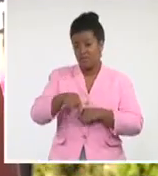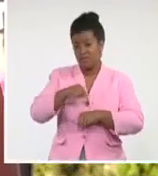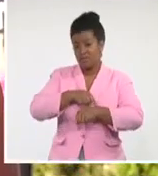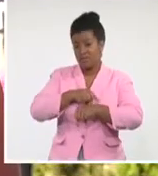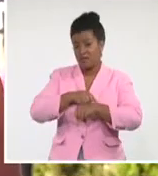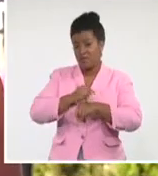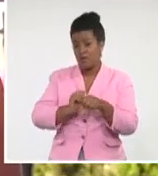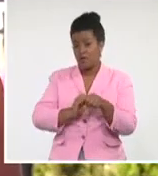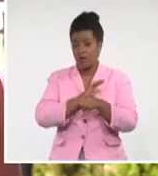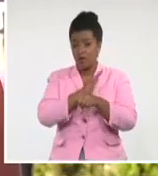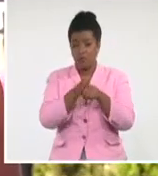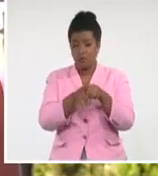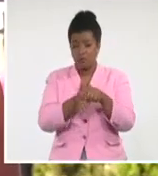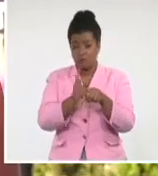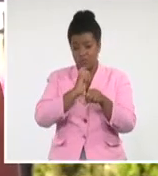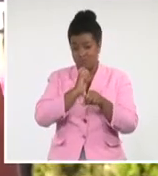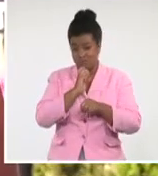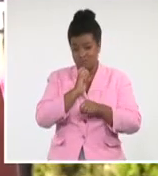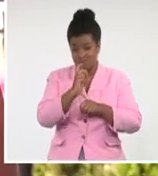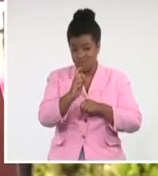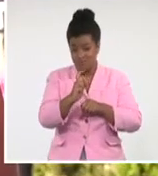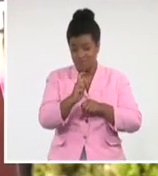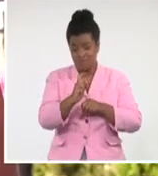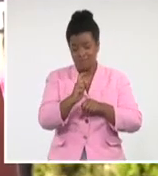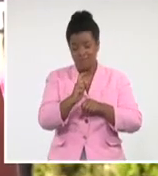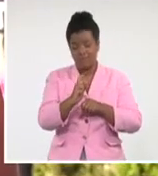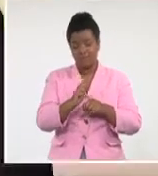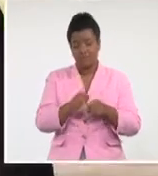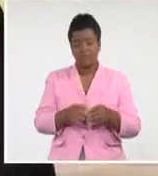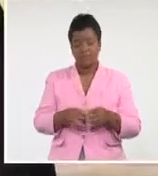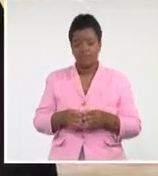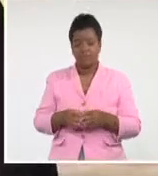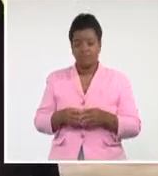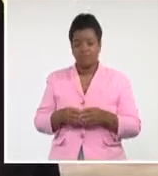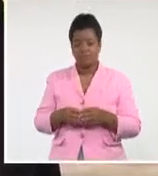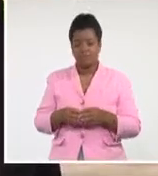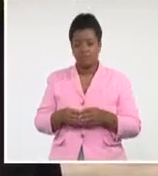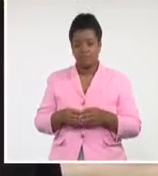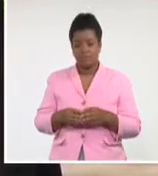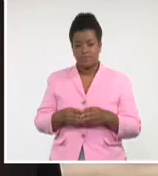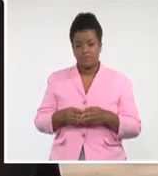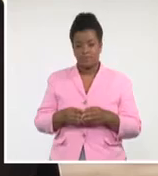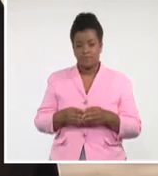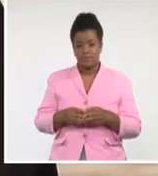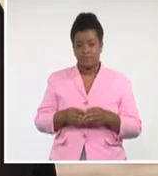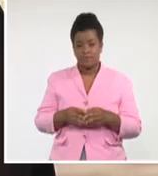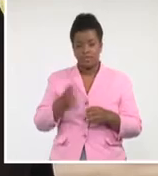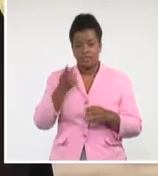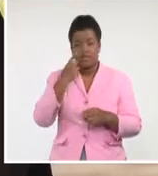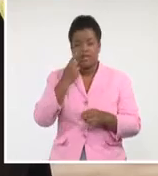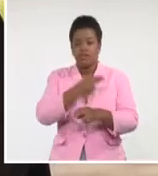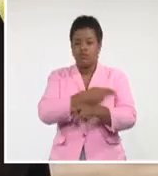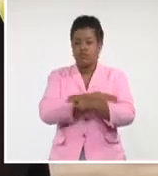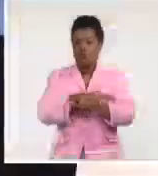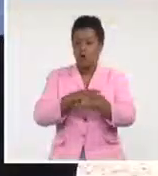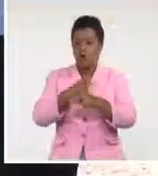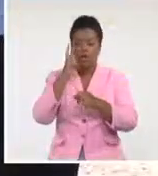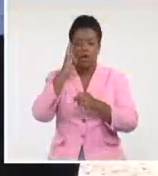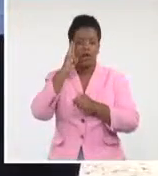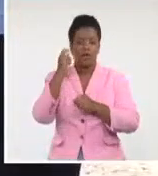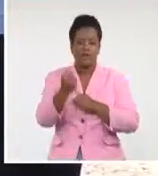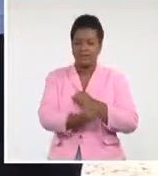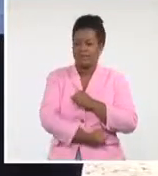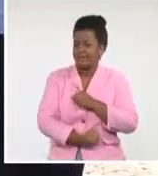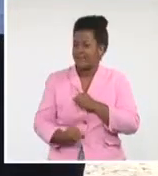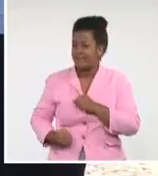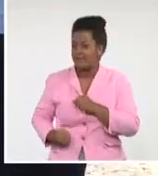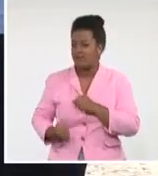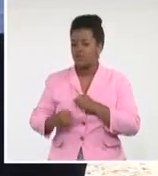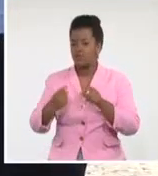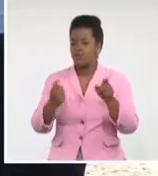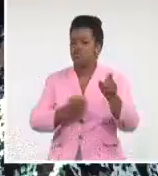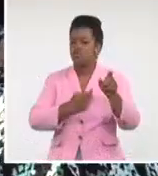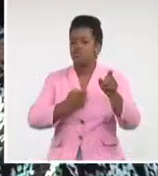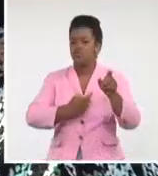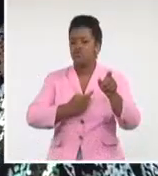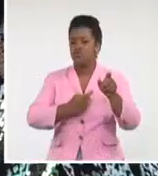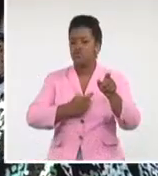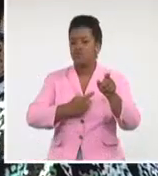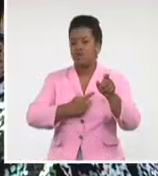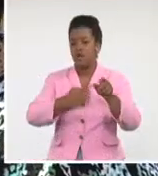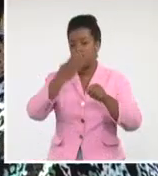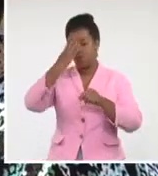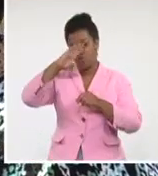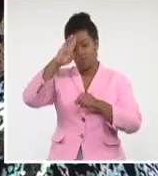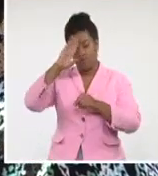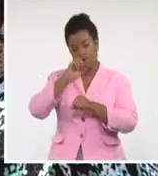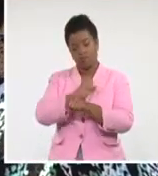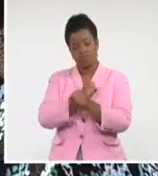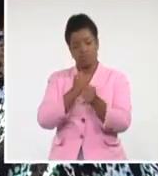complejidad epidemiológica por COVID-19 en la nación y una historia de sacrificio por la patria que no admite rincones inmóviles en